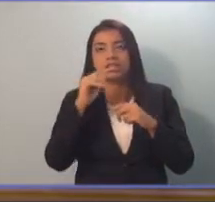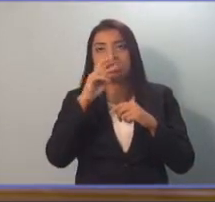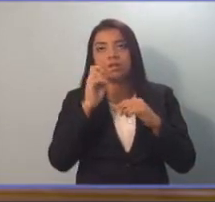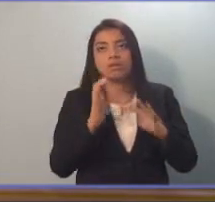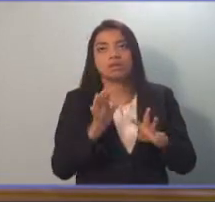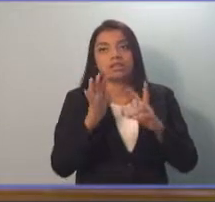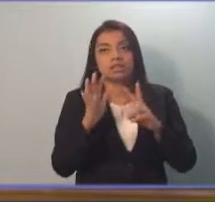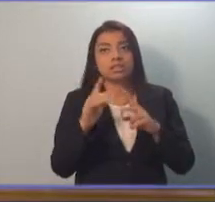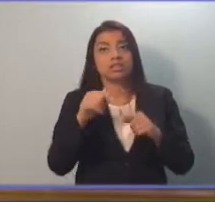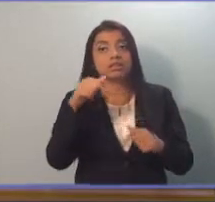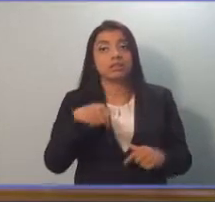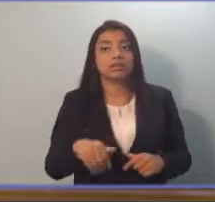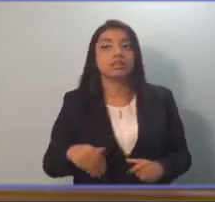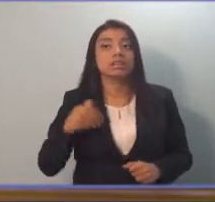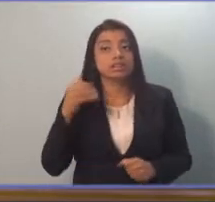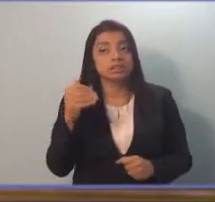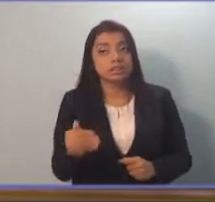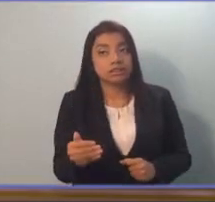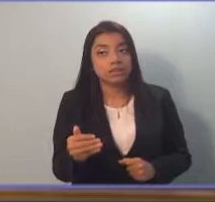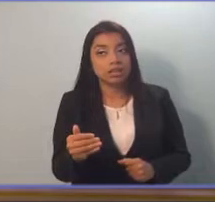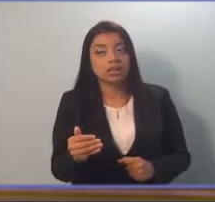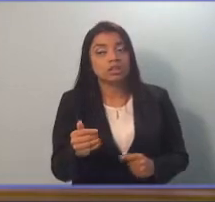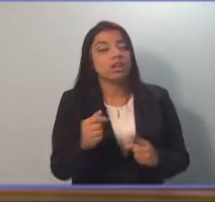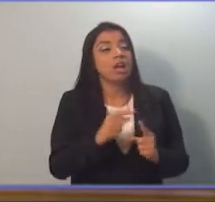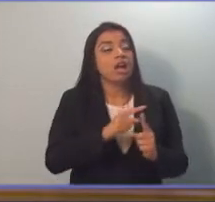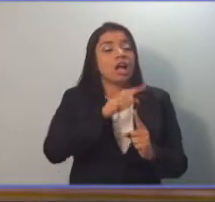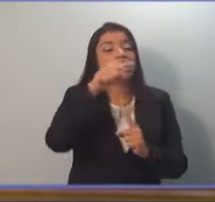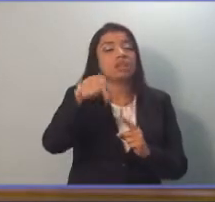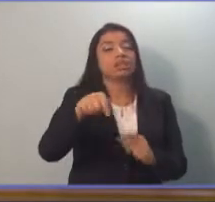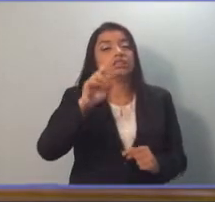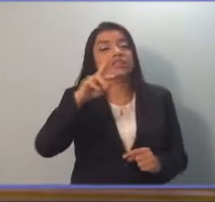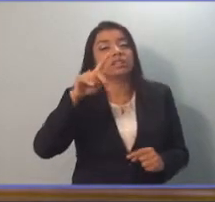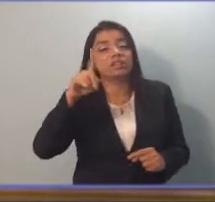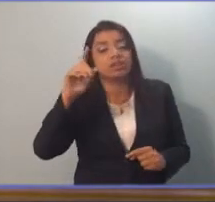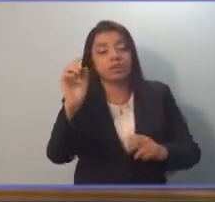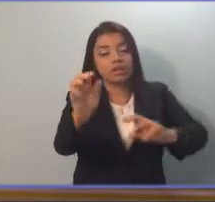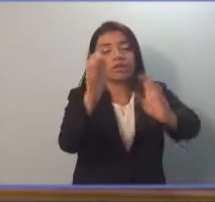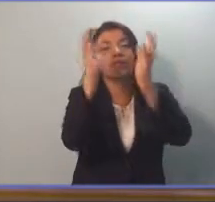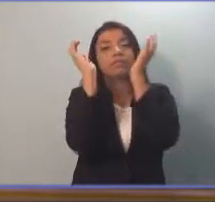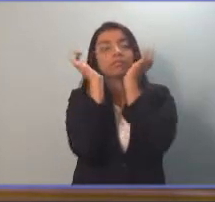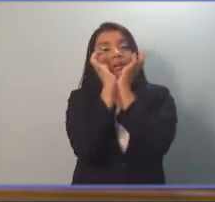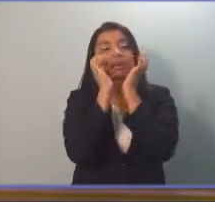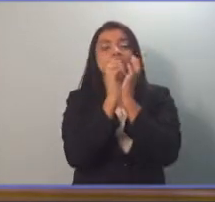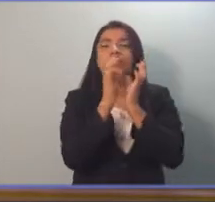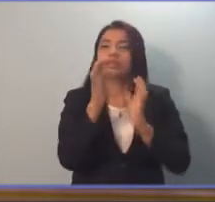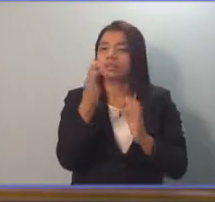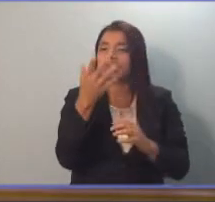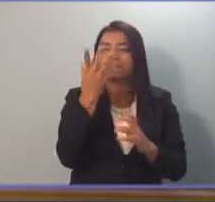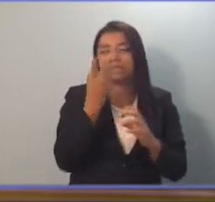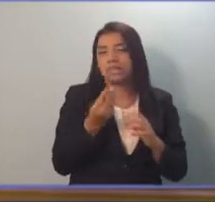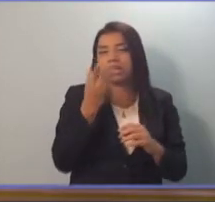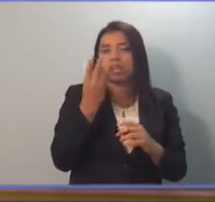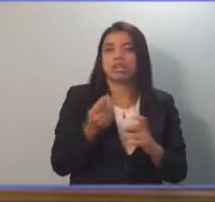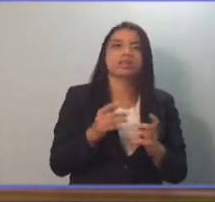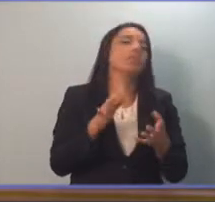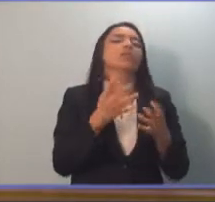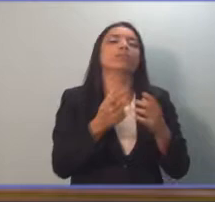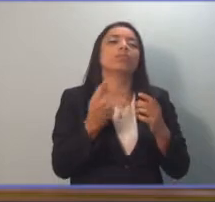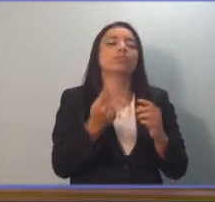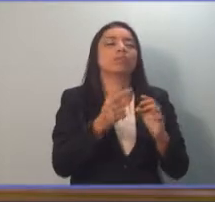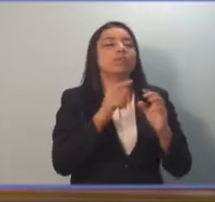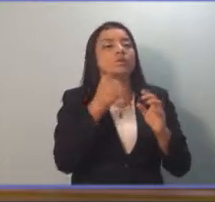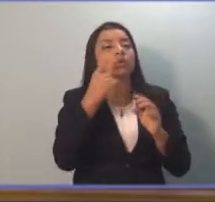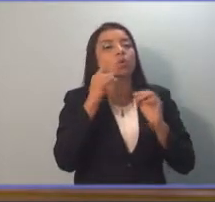Para el presente año, hasta el 31 de mayo del 2018, el promedio diario es de